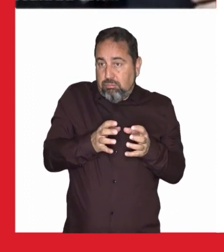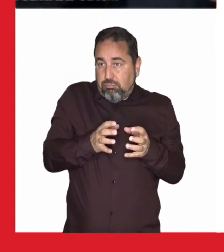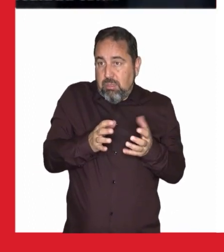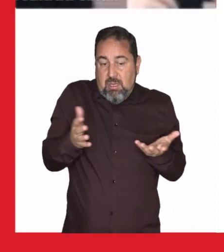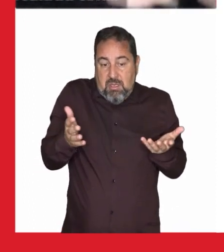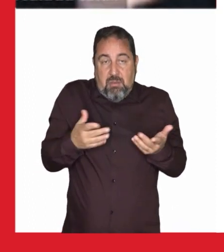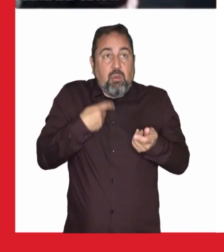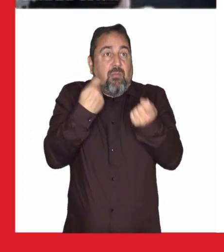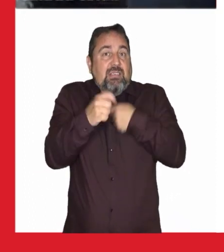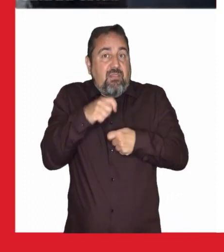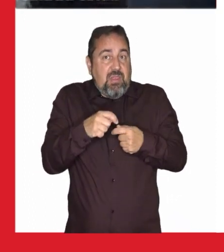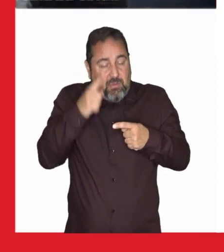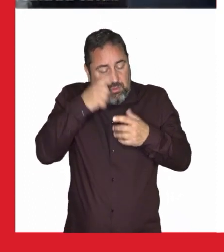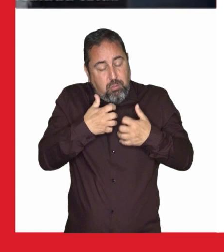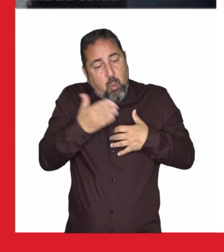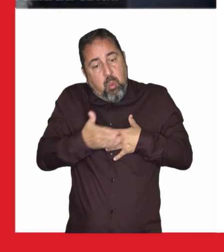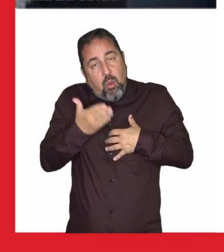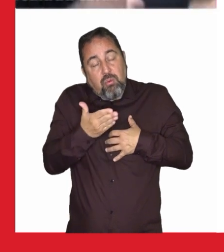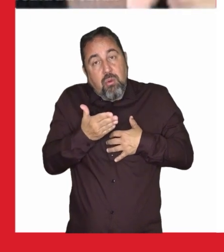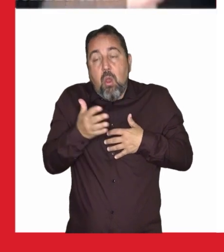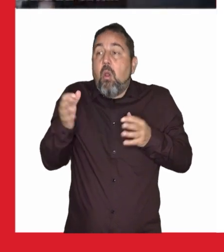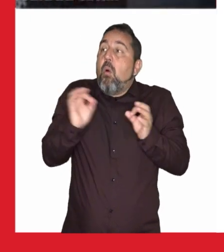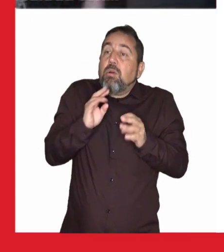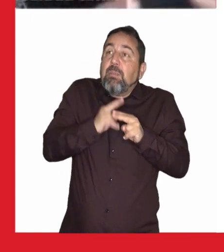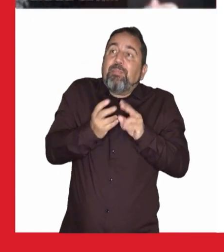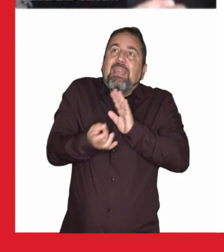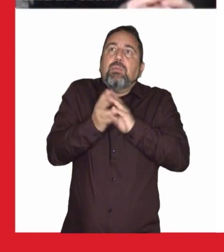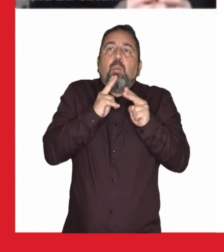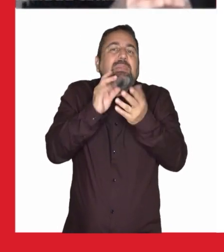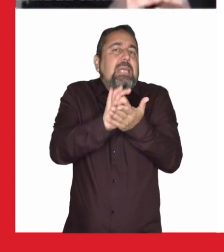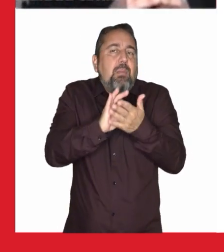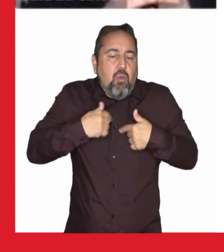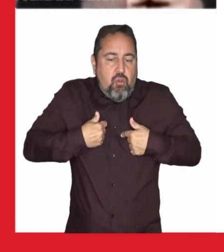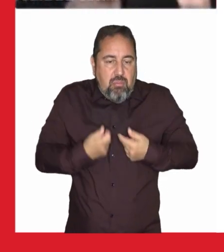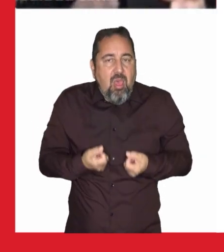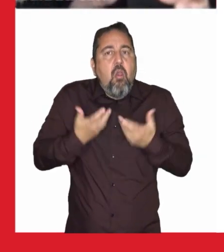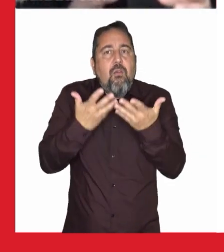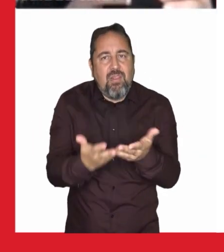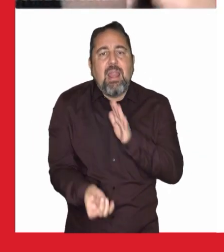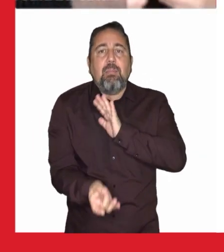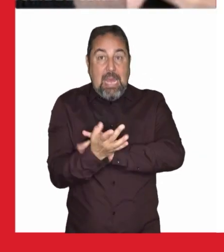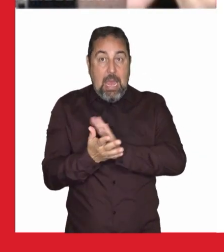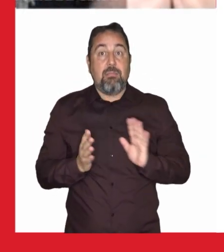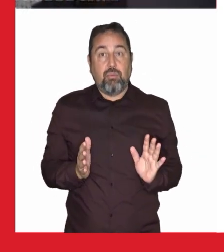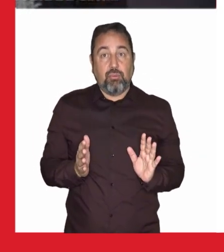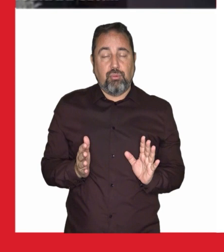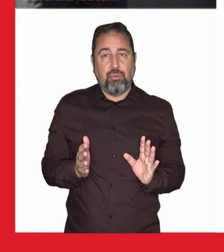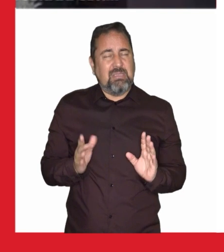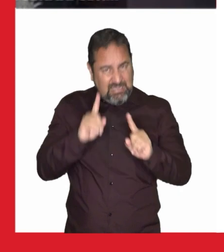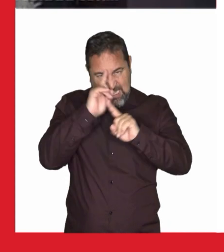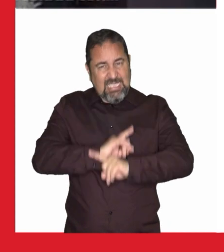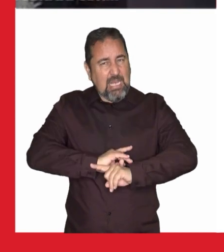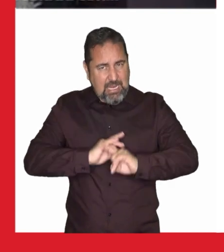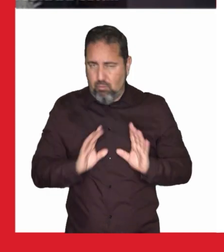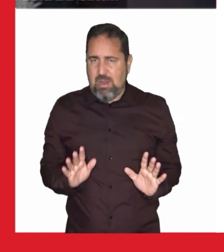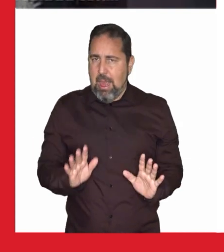decir, producir los productos que vas a vender o crear la prestación de servicios que vas